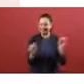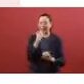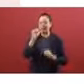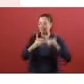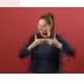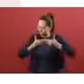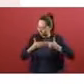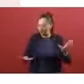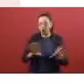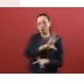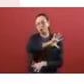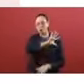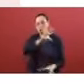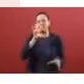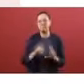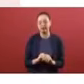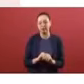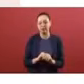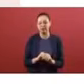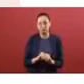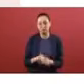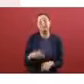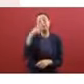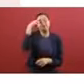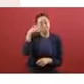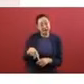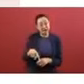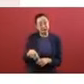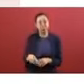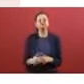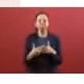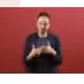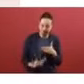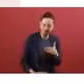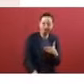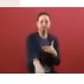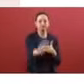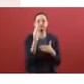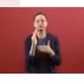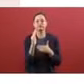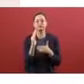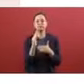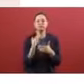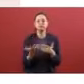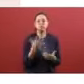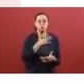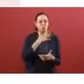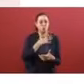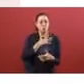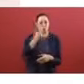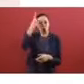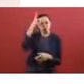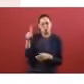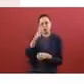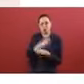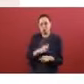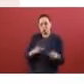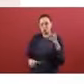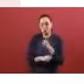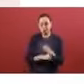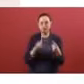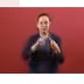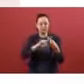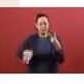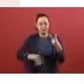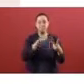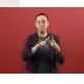de sus patrimonios, precisamente para establecer nuestros patrimonios, para nuestros intereses